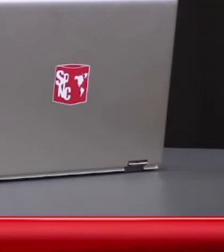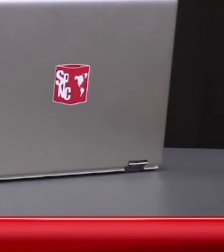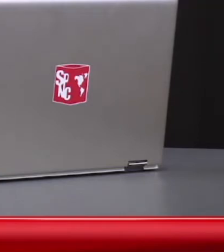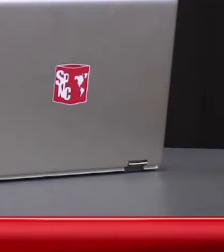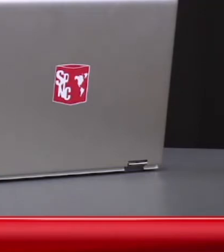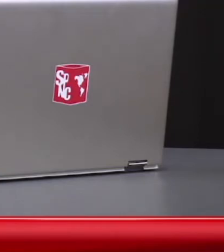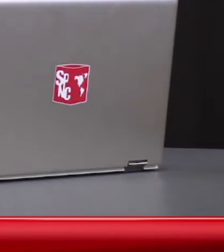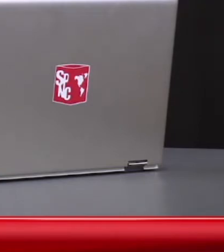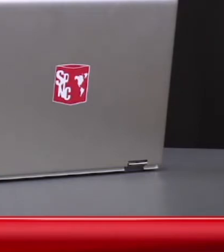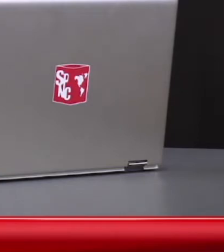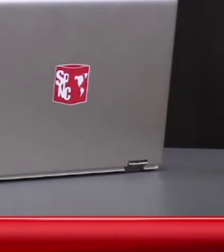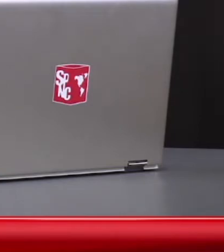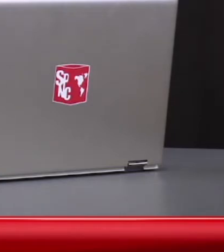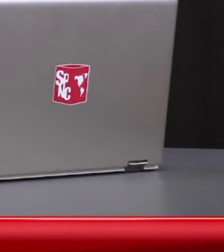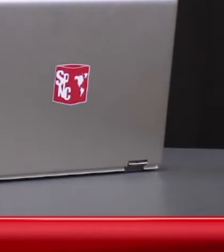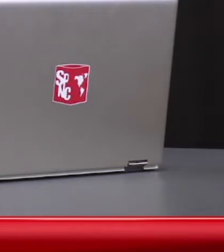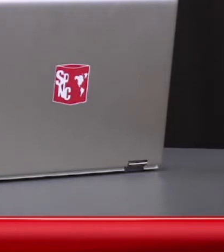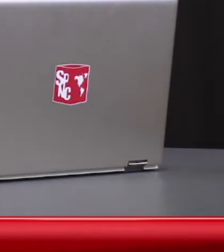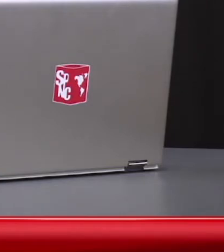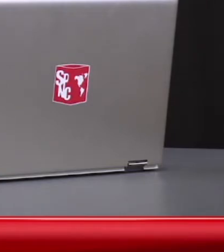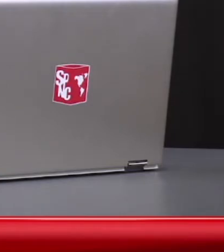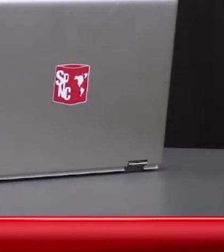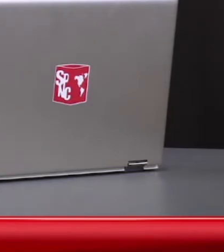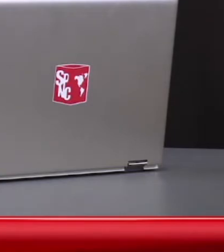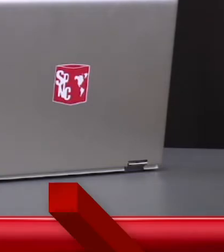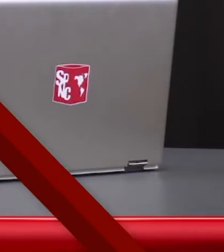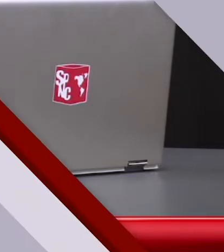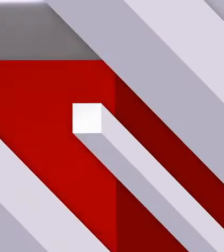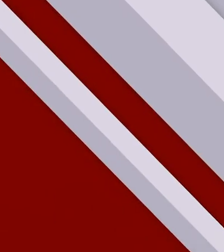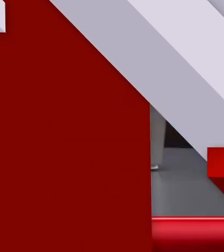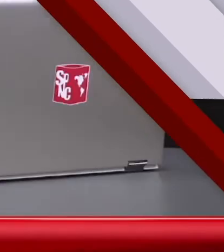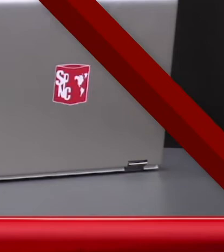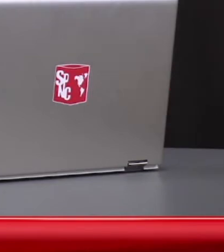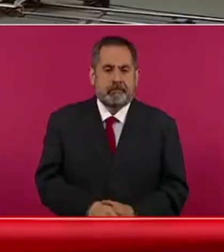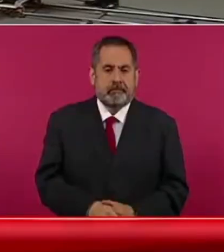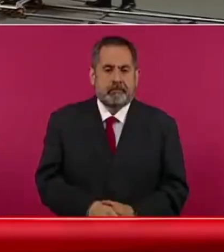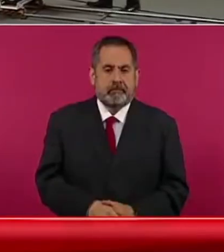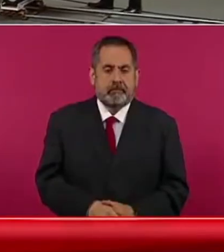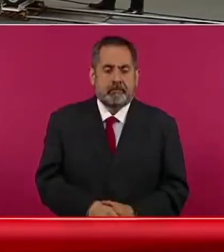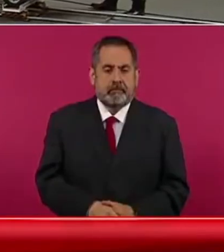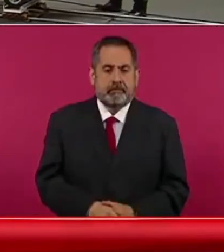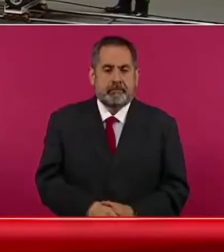Escuchemos y veamos. Esto fue lo que sucedió esta mañana en el Palacio Nacional.